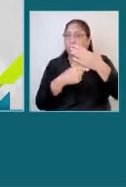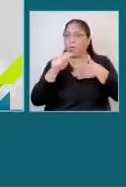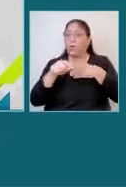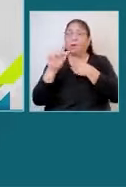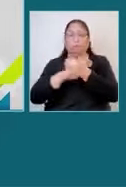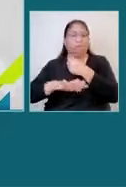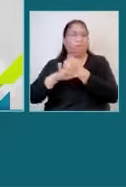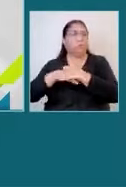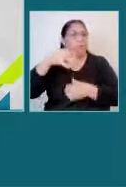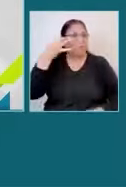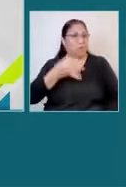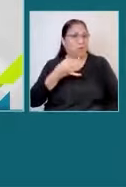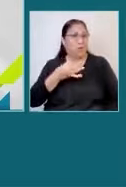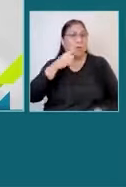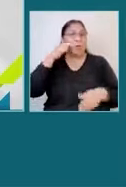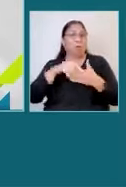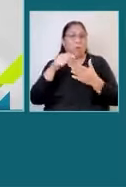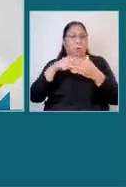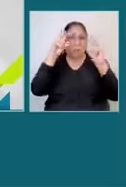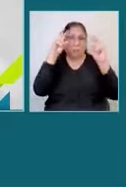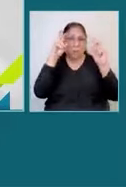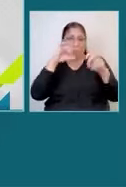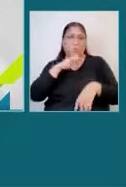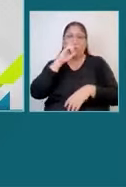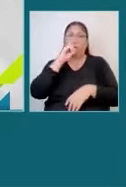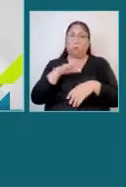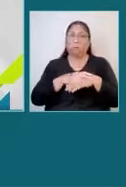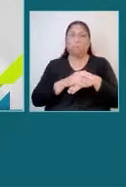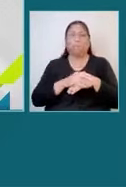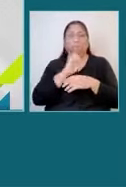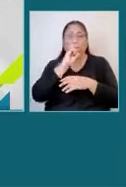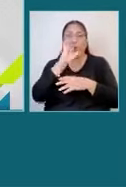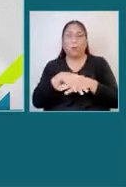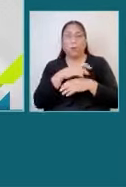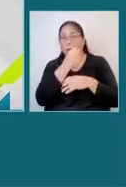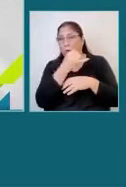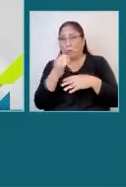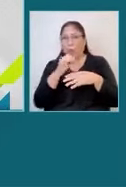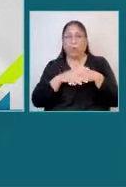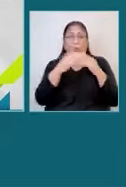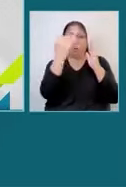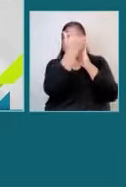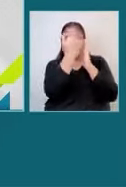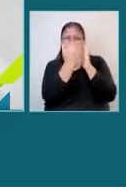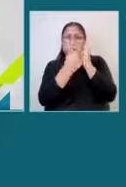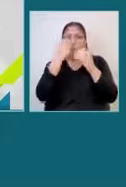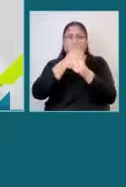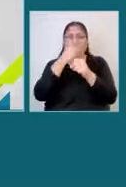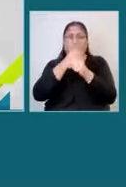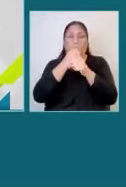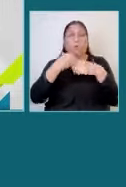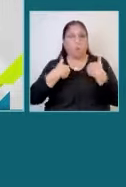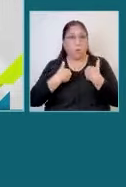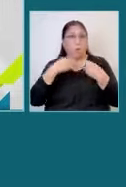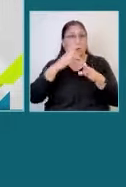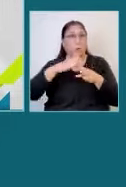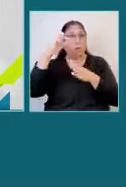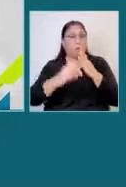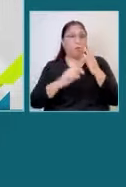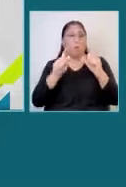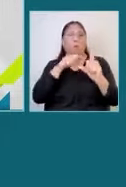en este contexto, dejo de mencionar un par de las líneas de trabajo que nosotros tenemos desde el programa. Una